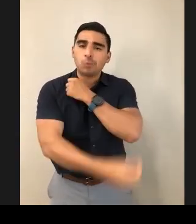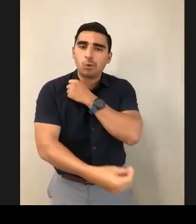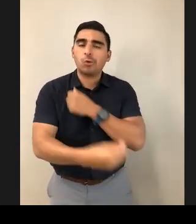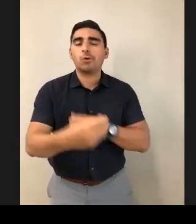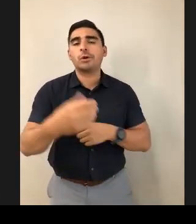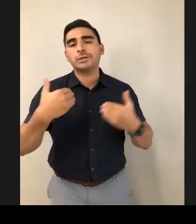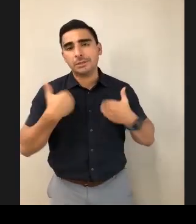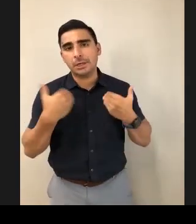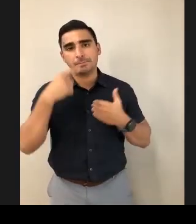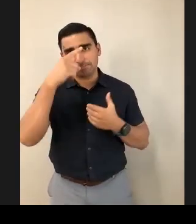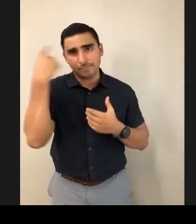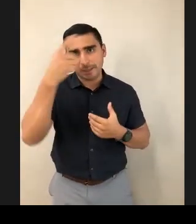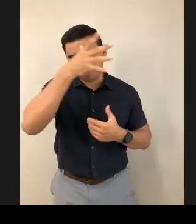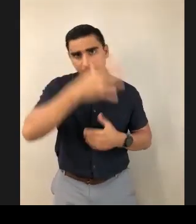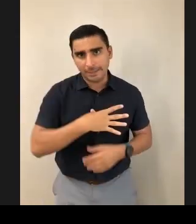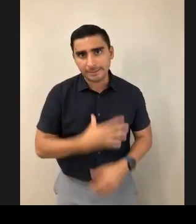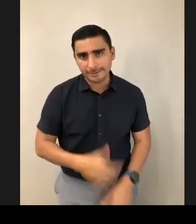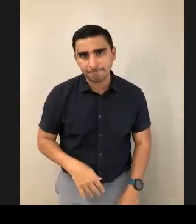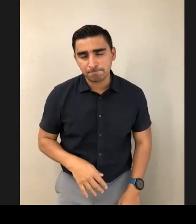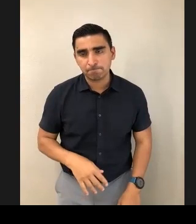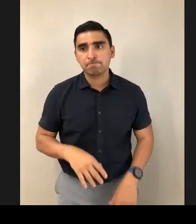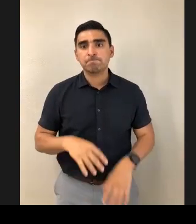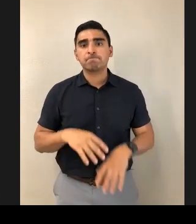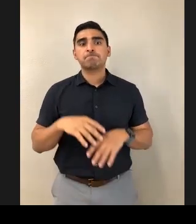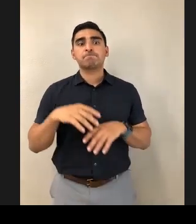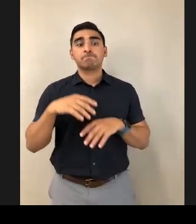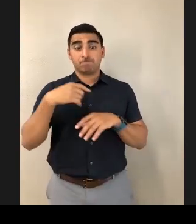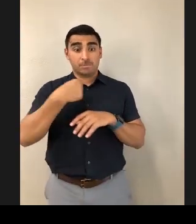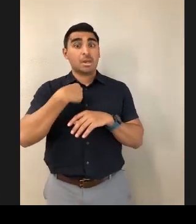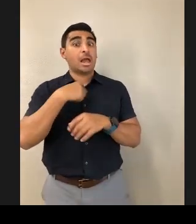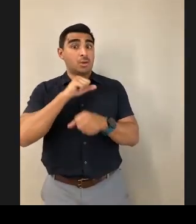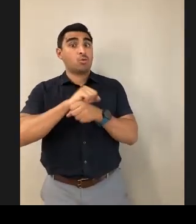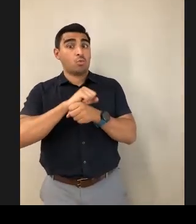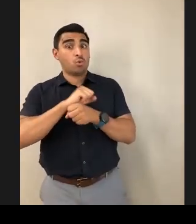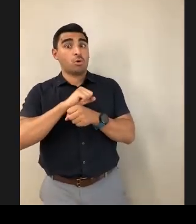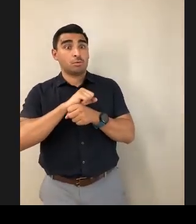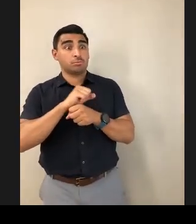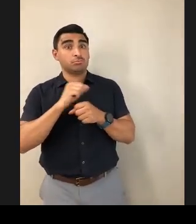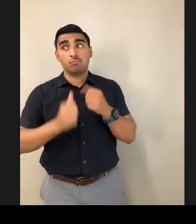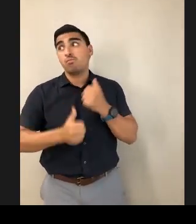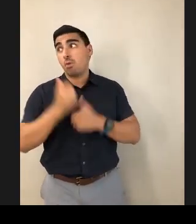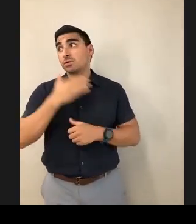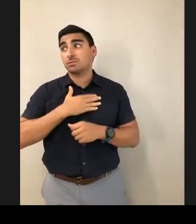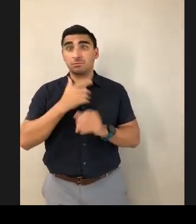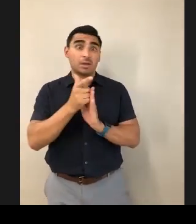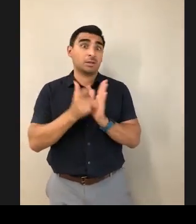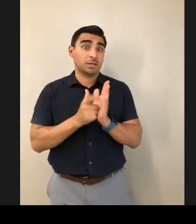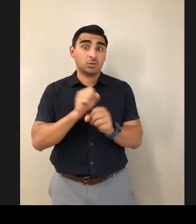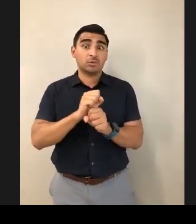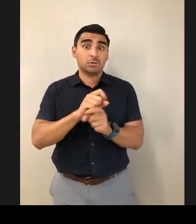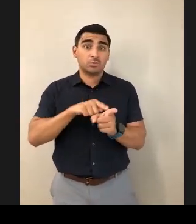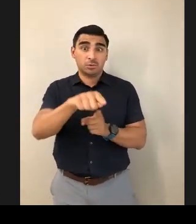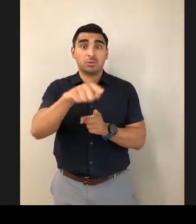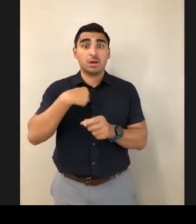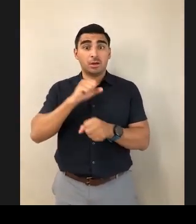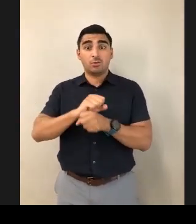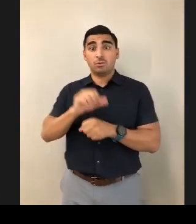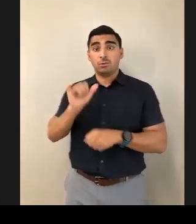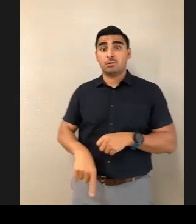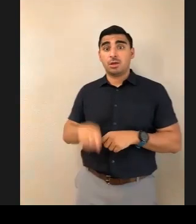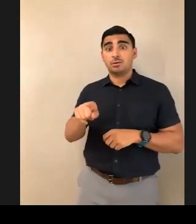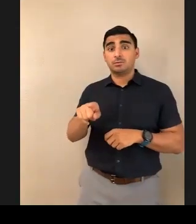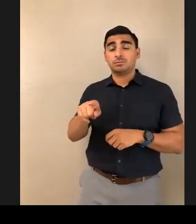Generalmente los acusados fueron jóvenes, negros, hombres. Y eso fue parte